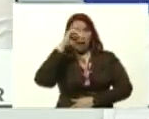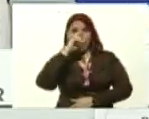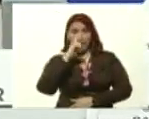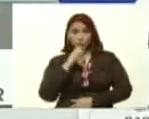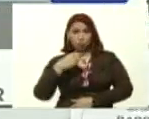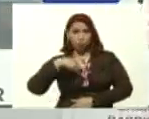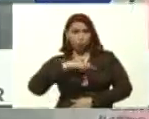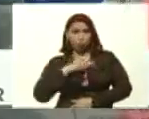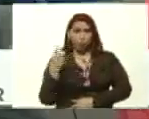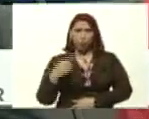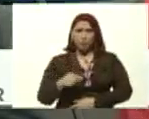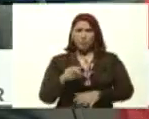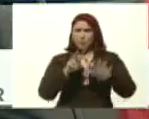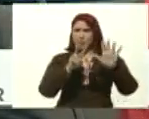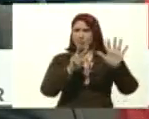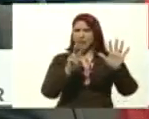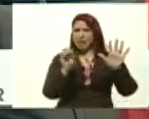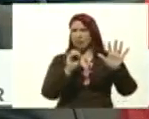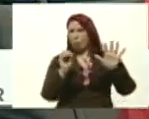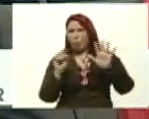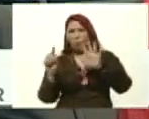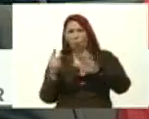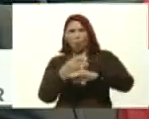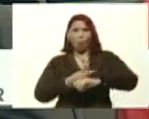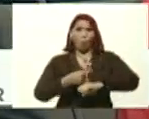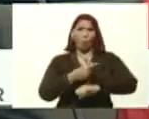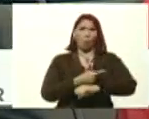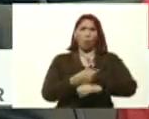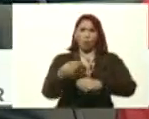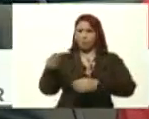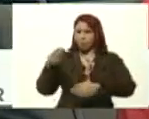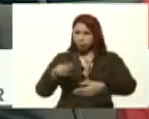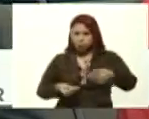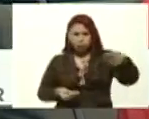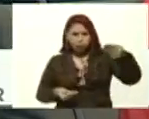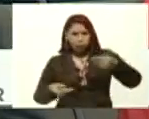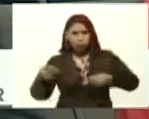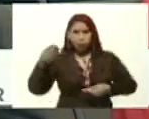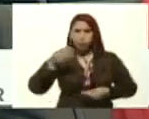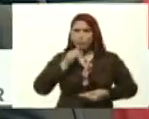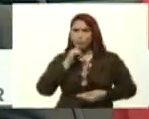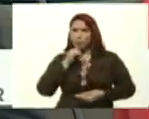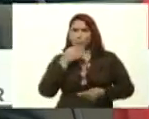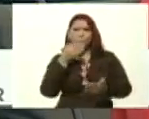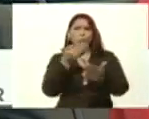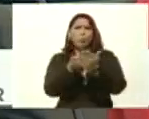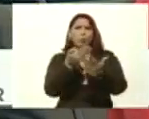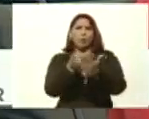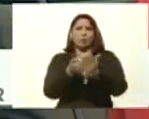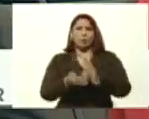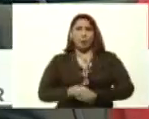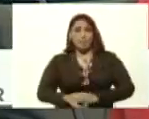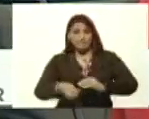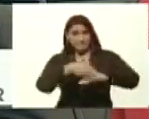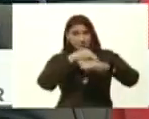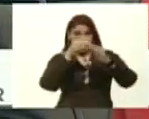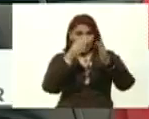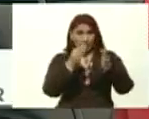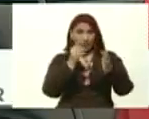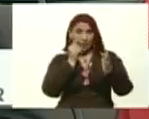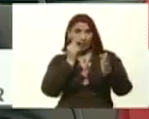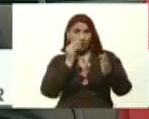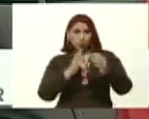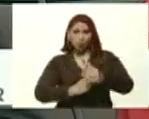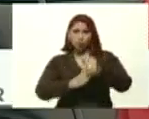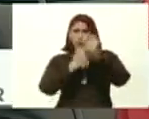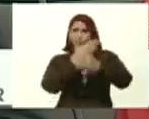aquí 6-7 horas recibiendo informes, propuestas de ministros,